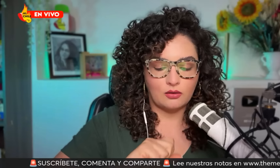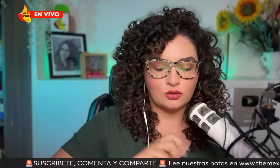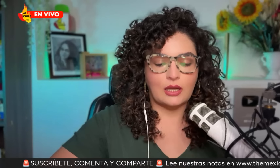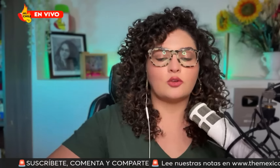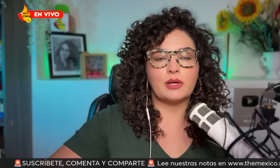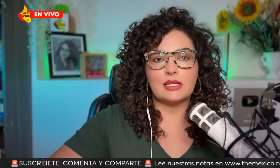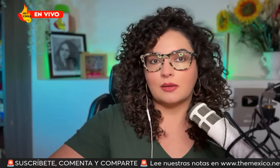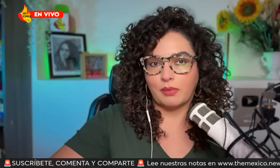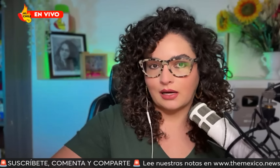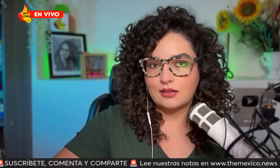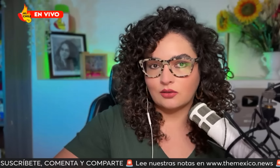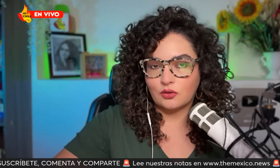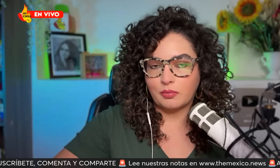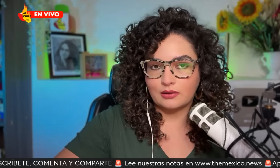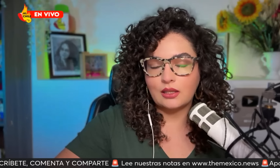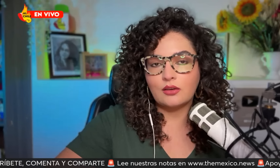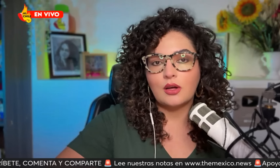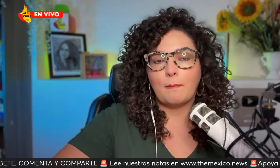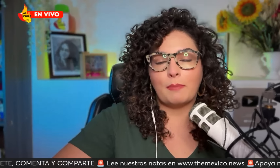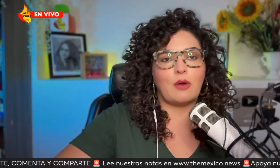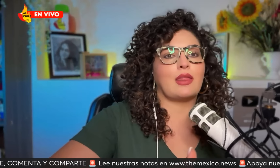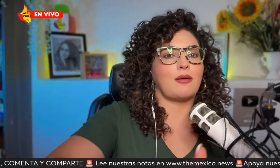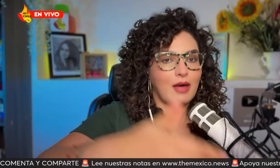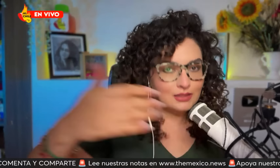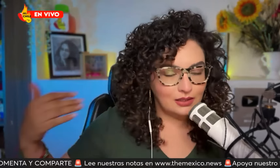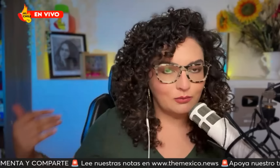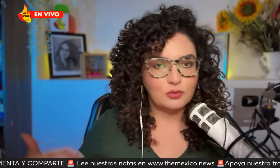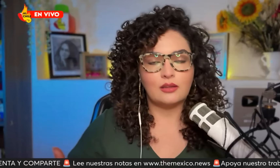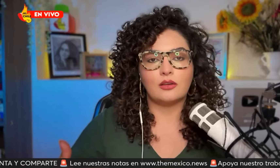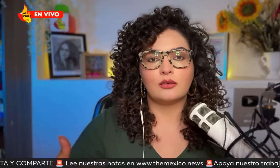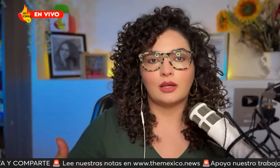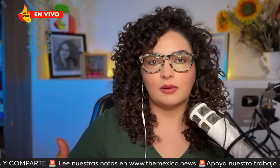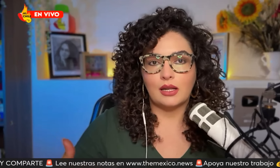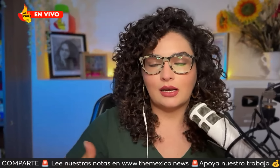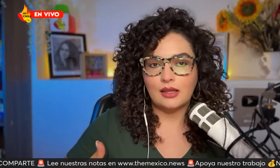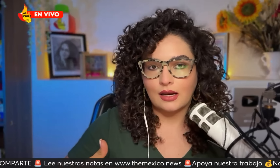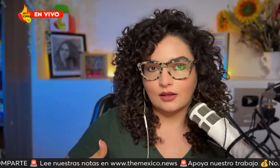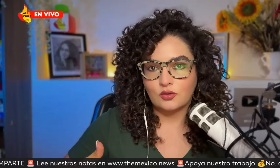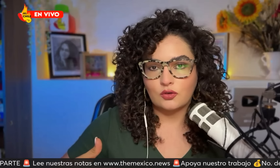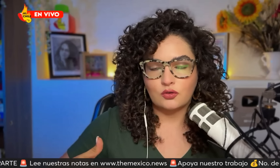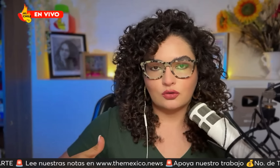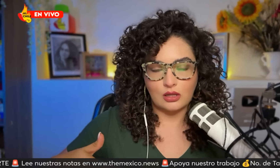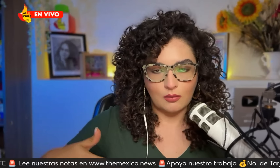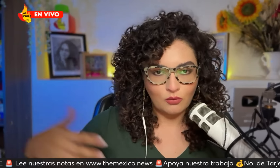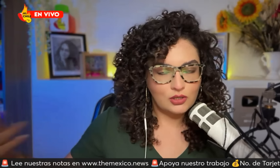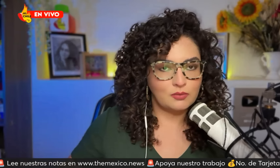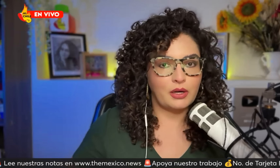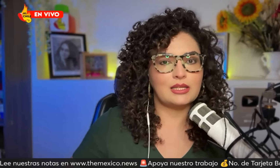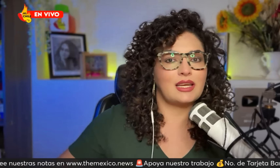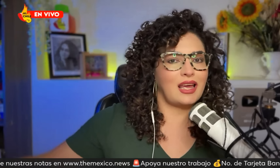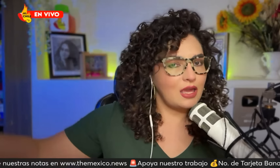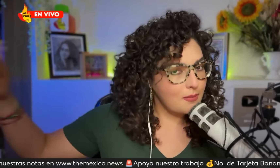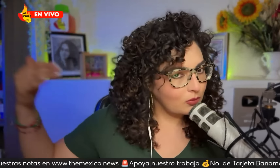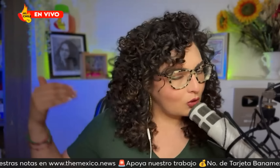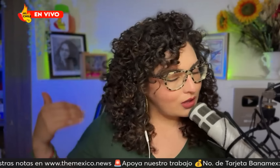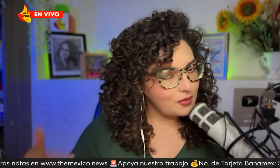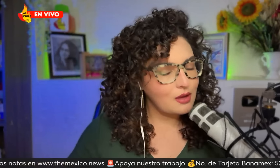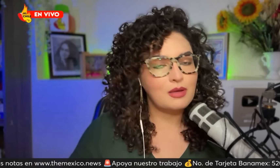los cargos principales dentro del partido, pero además estamos viendo que vienen liderazgos de mucha experiencia